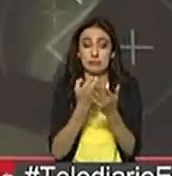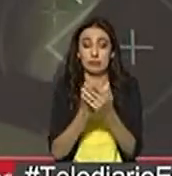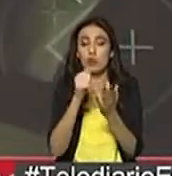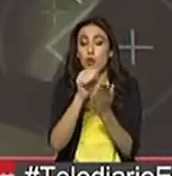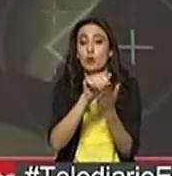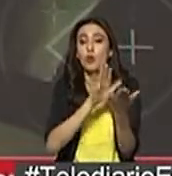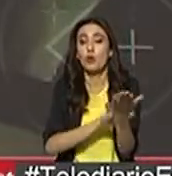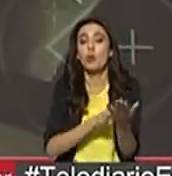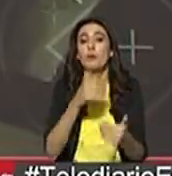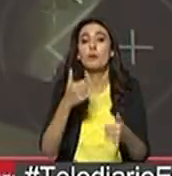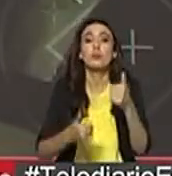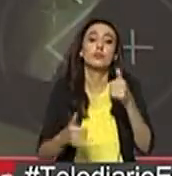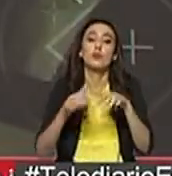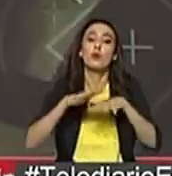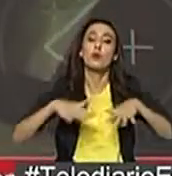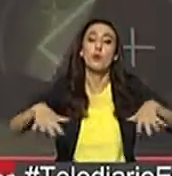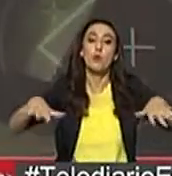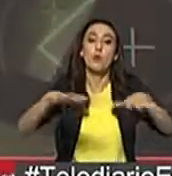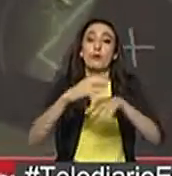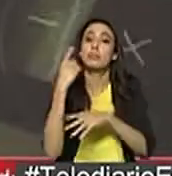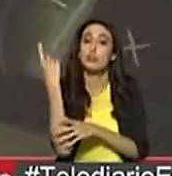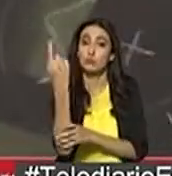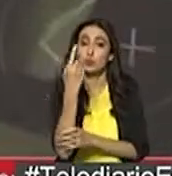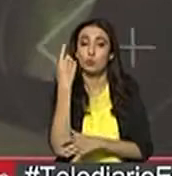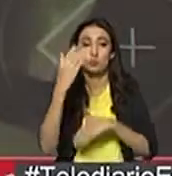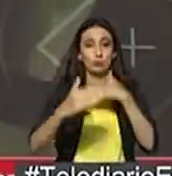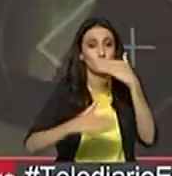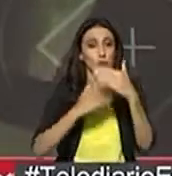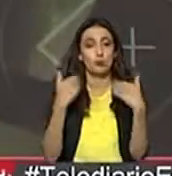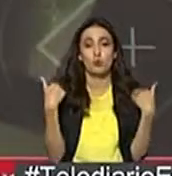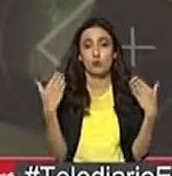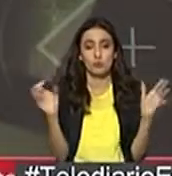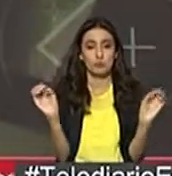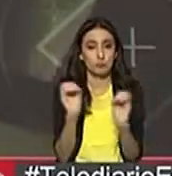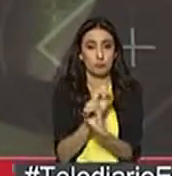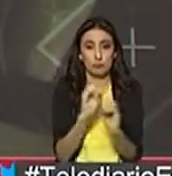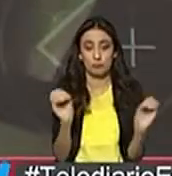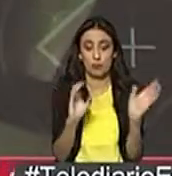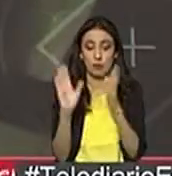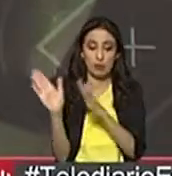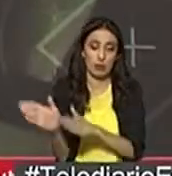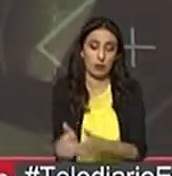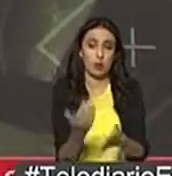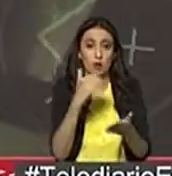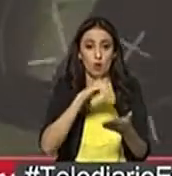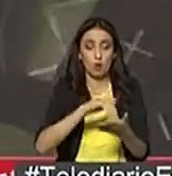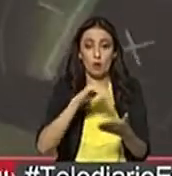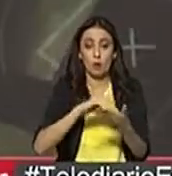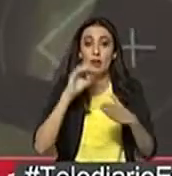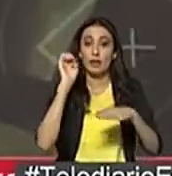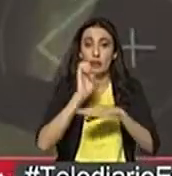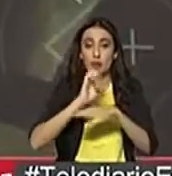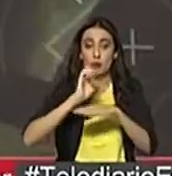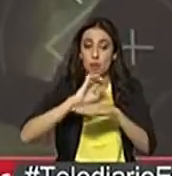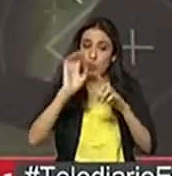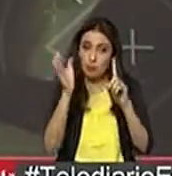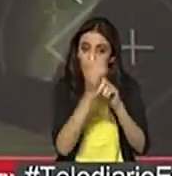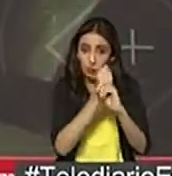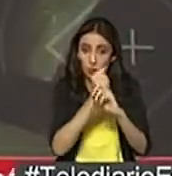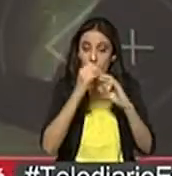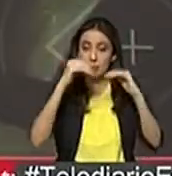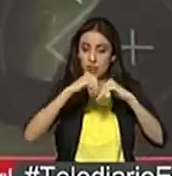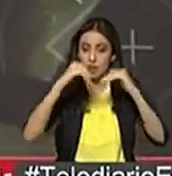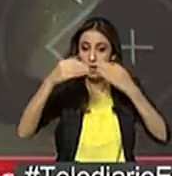proyecto de ley económico urgente no solo pone en peligro los acuerdos internacionales alcanzados por Ecuador, sino que además aleja la inversión